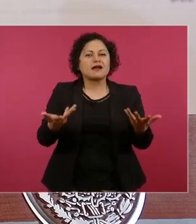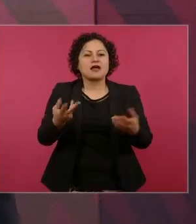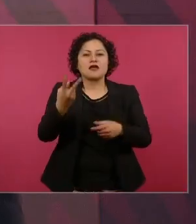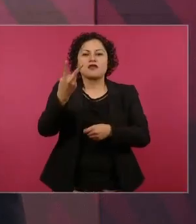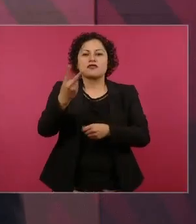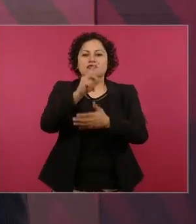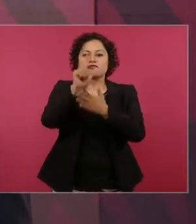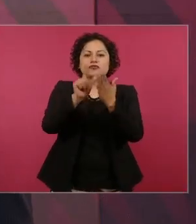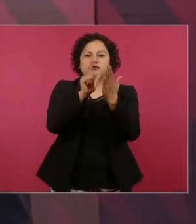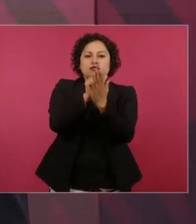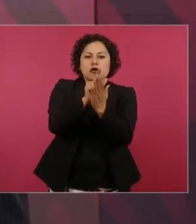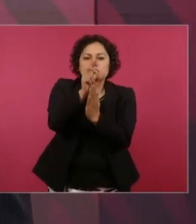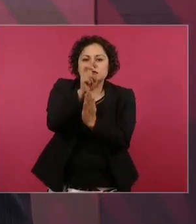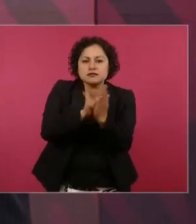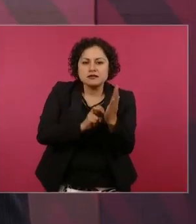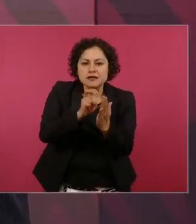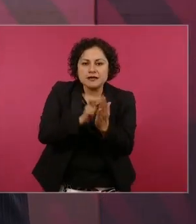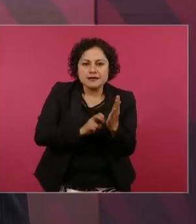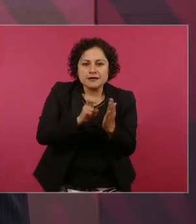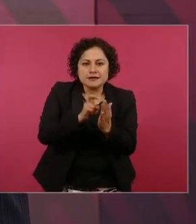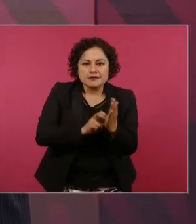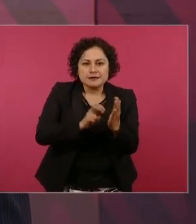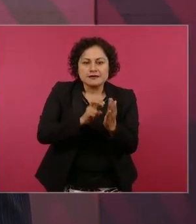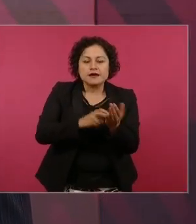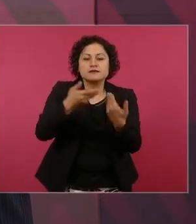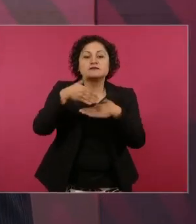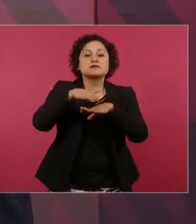de pensiones,